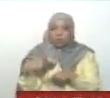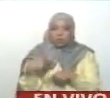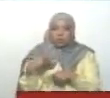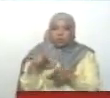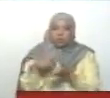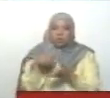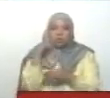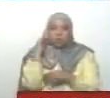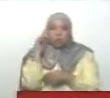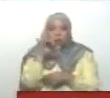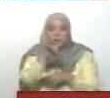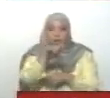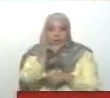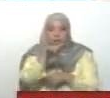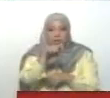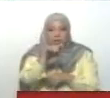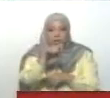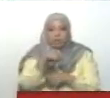Instagram.